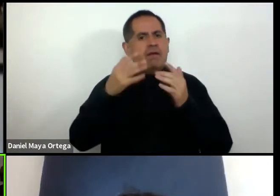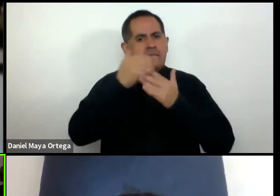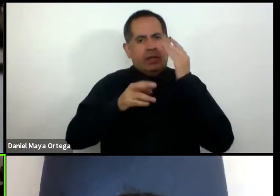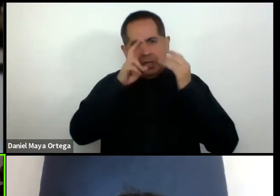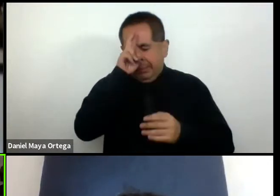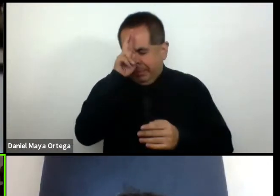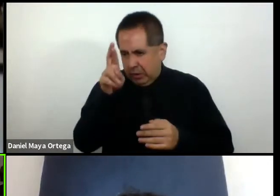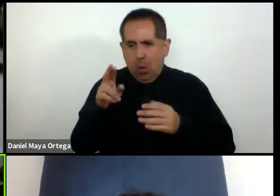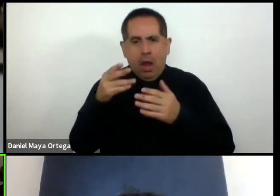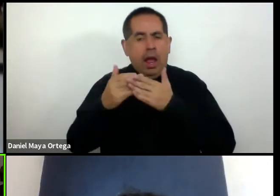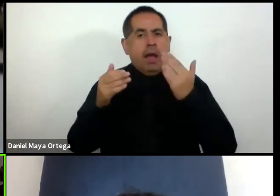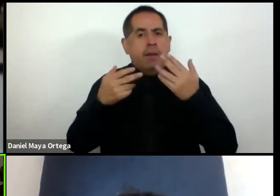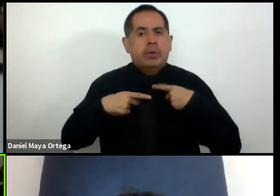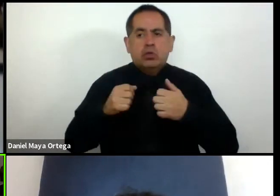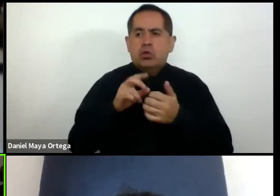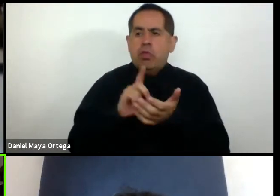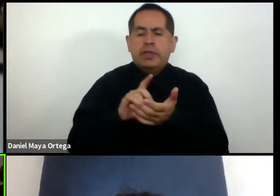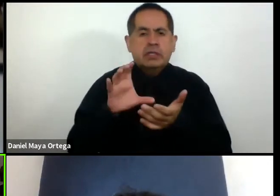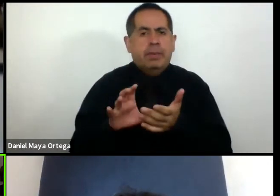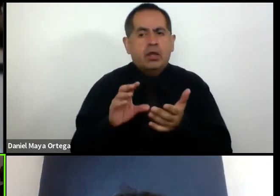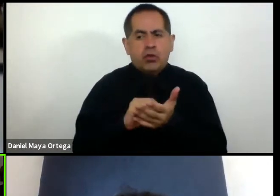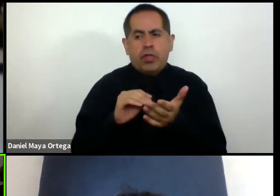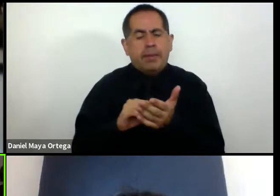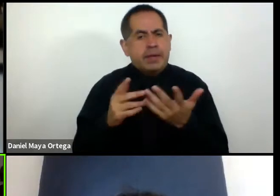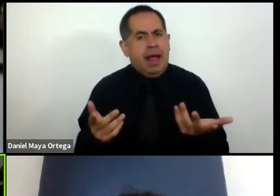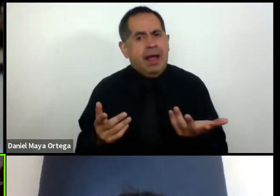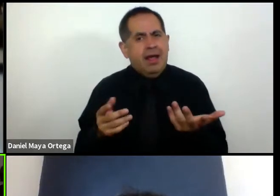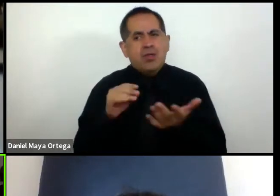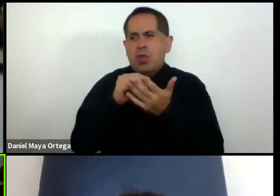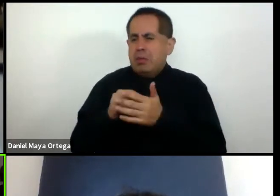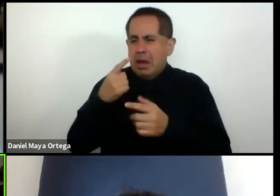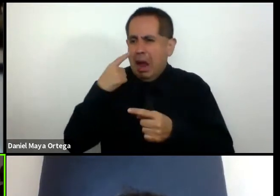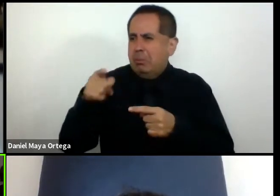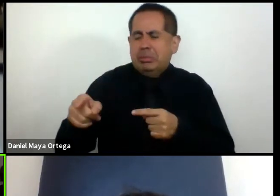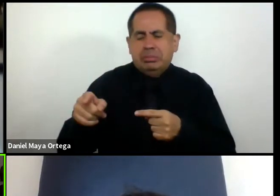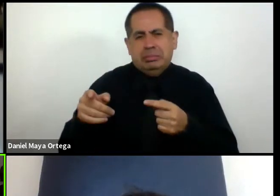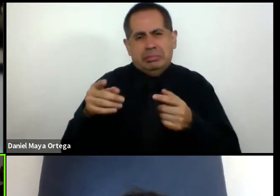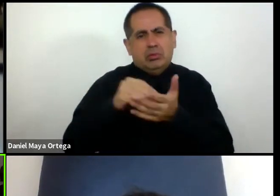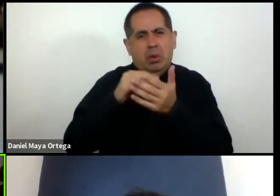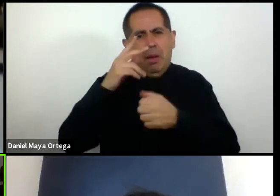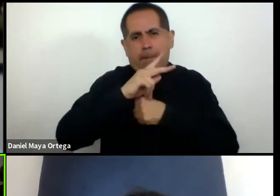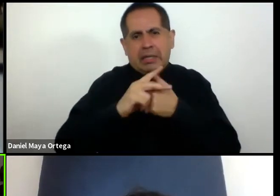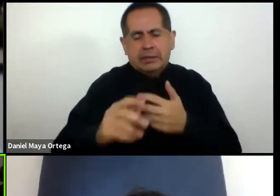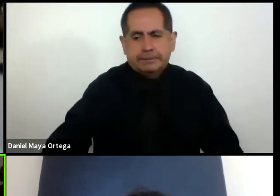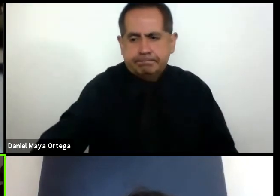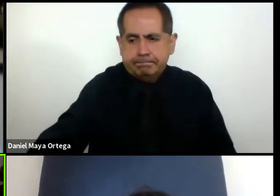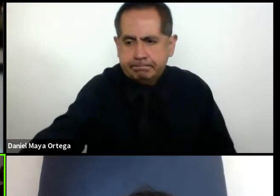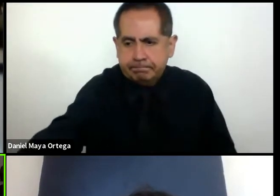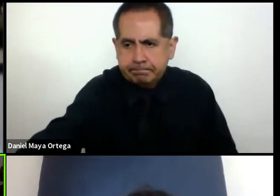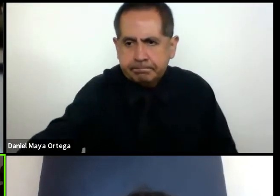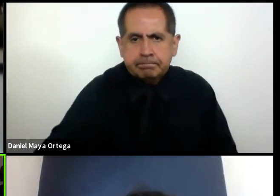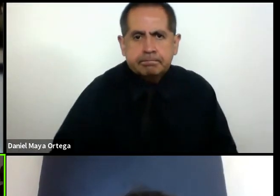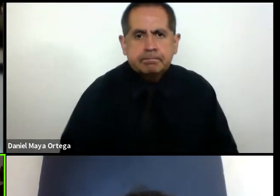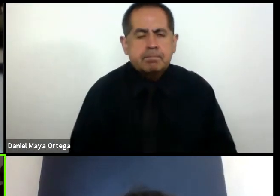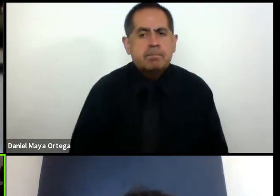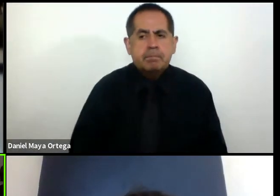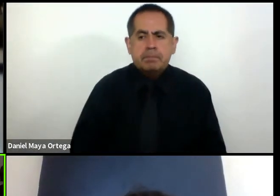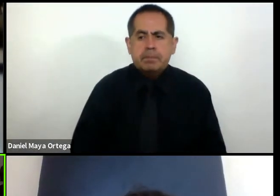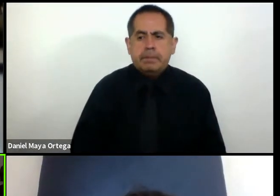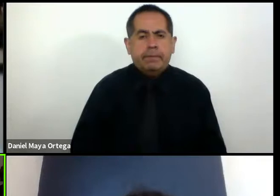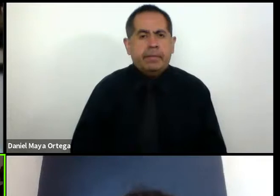con discapacidad de las que siguen siendo sujetos todavía en nuestro país. Entonces, creo